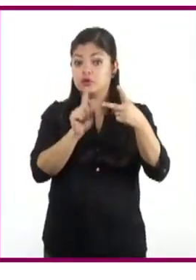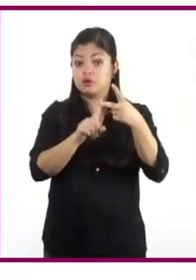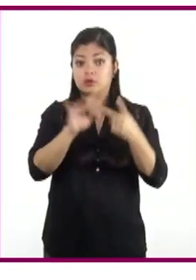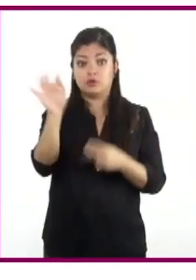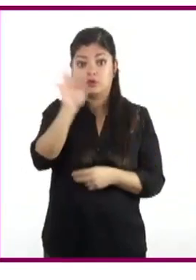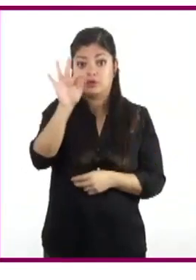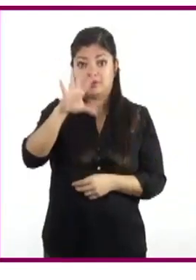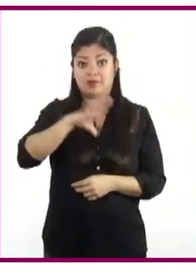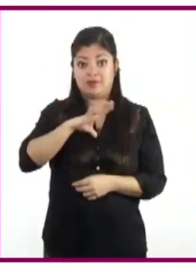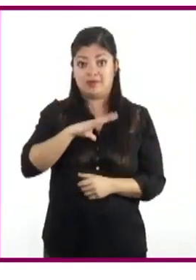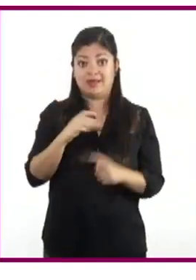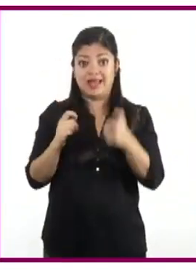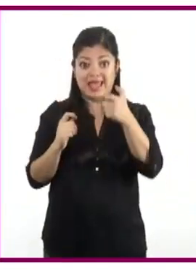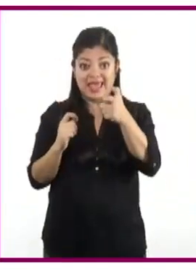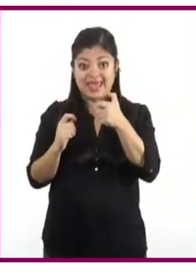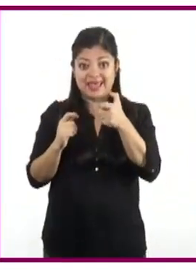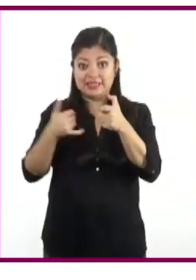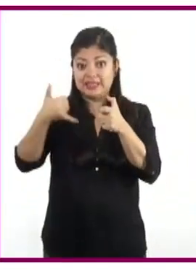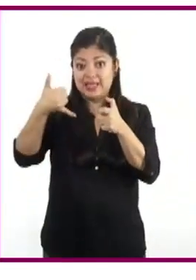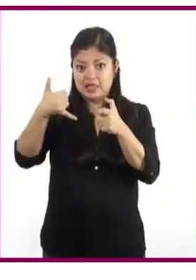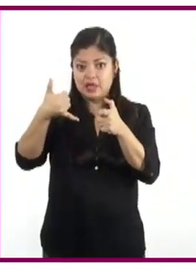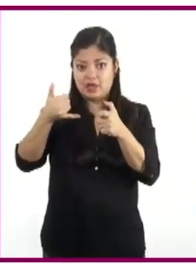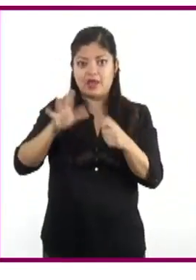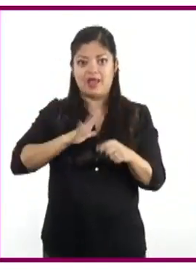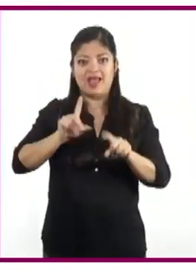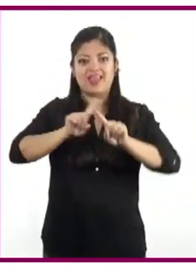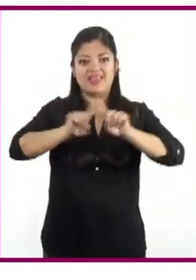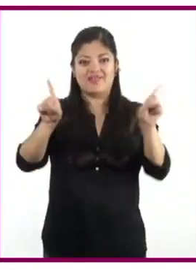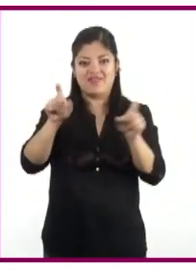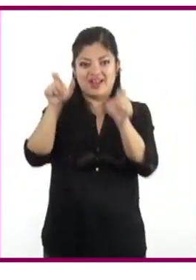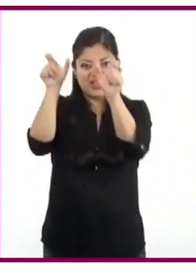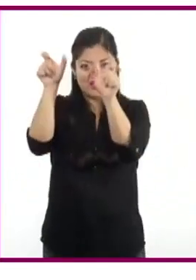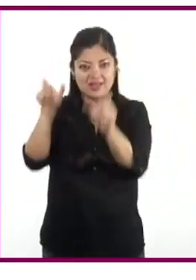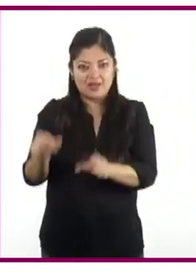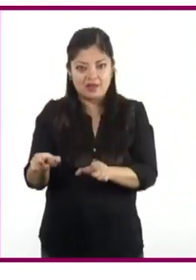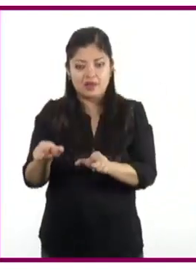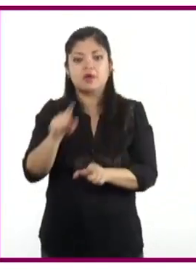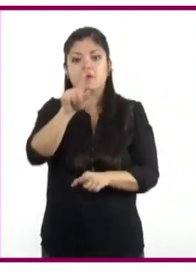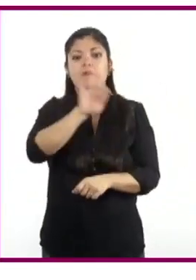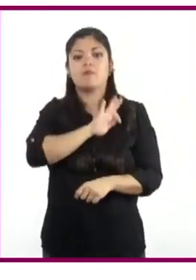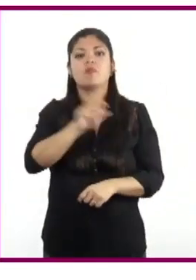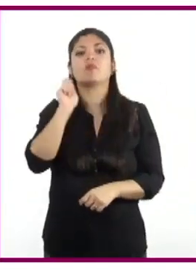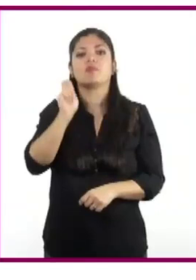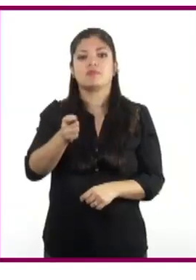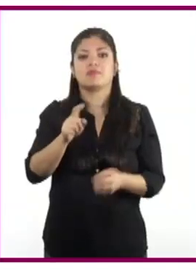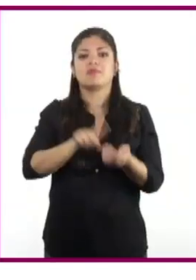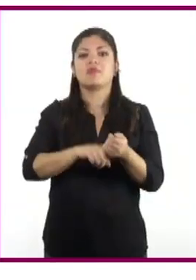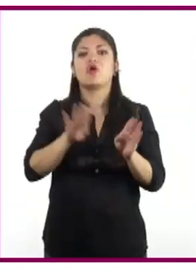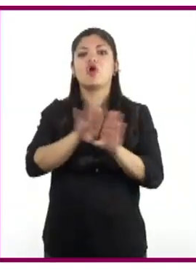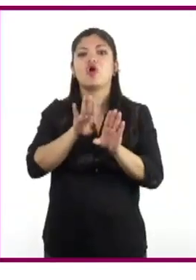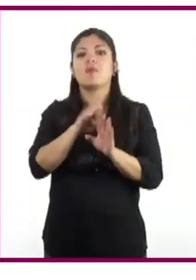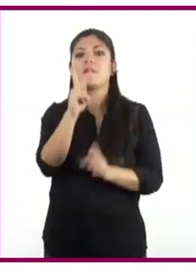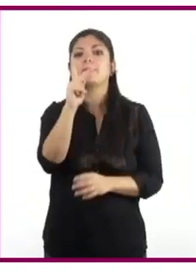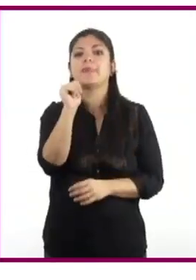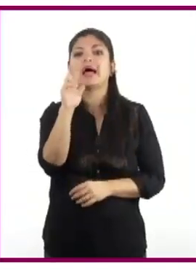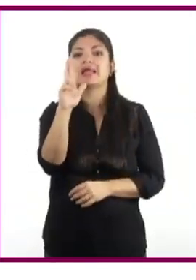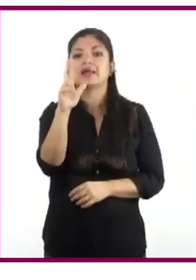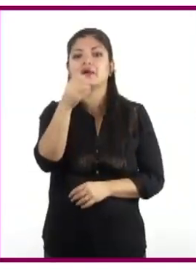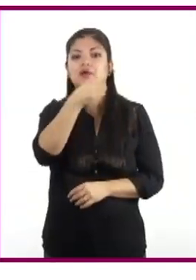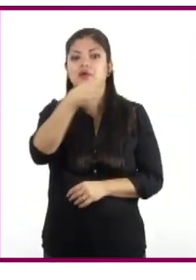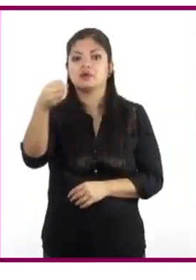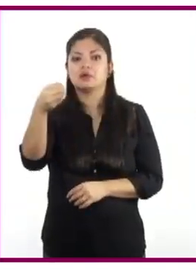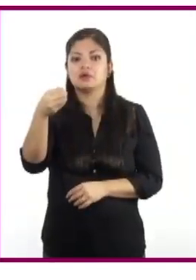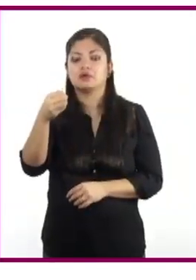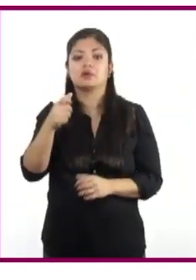a X y a Y en diferentes columnas, se pueden formar pares ordenados de la forma